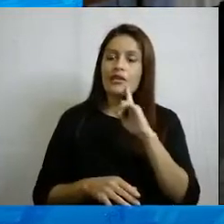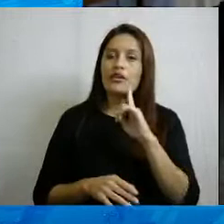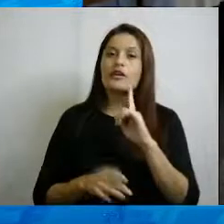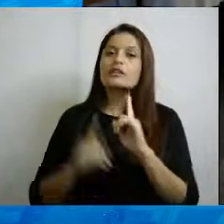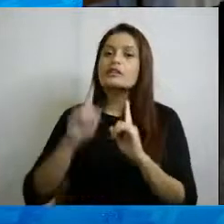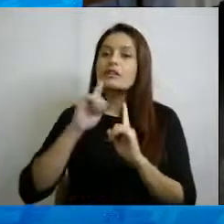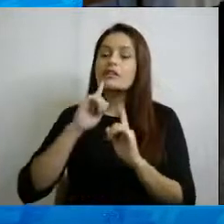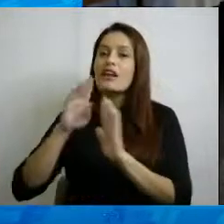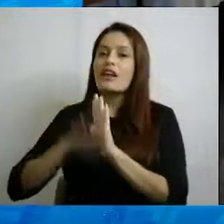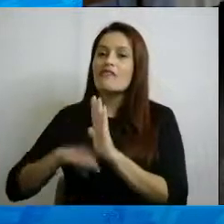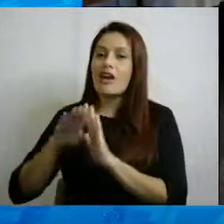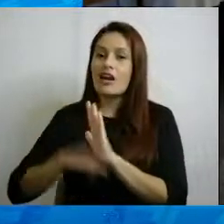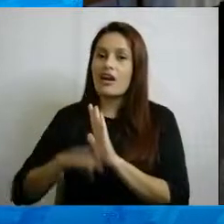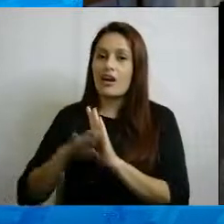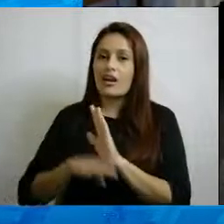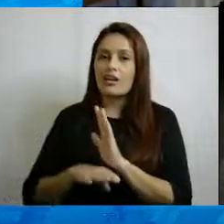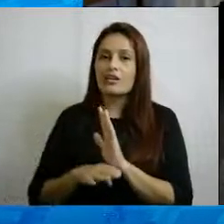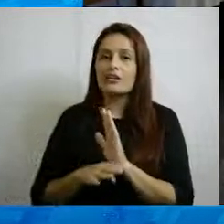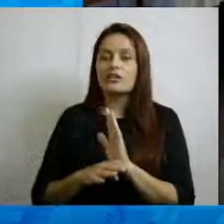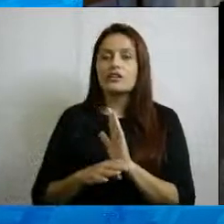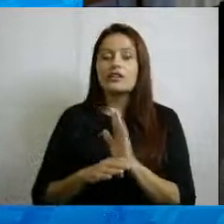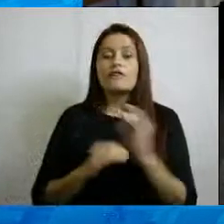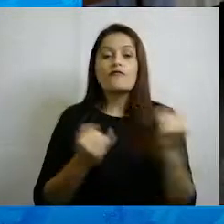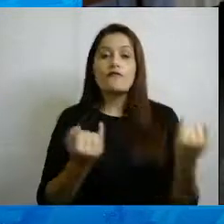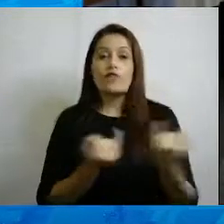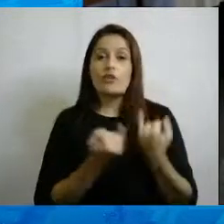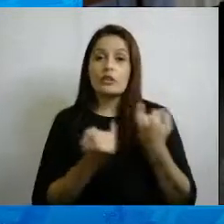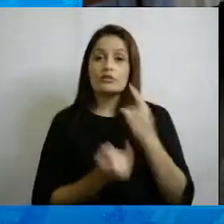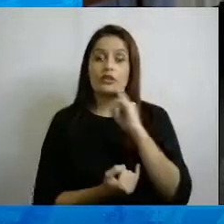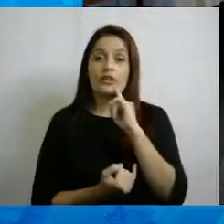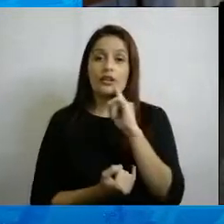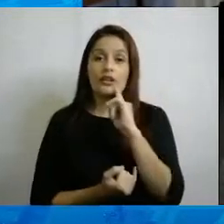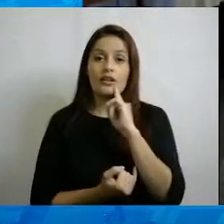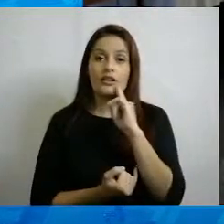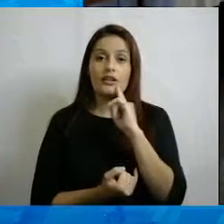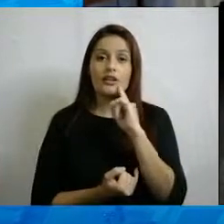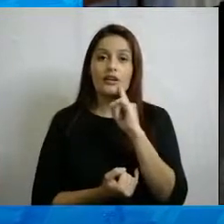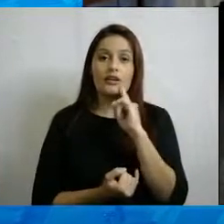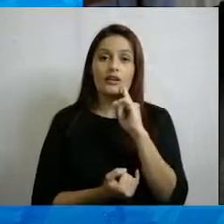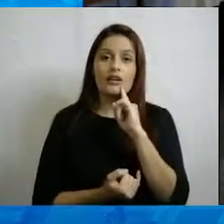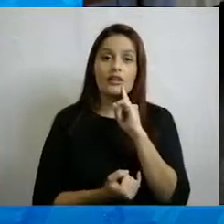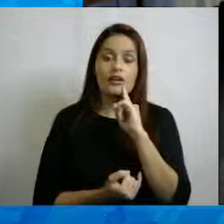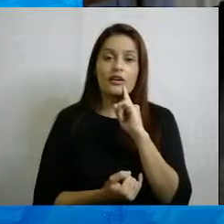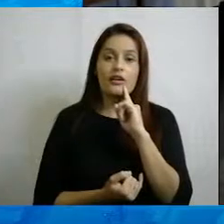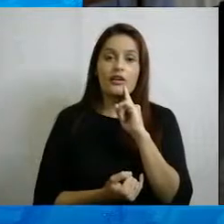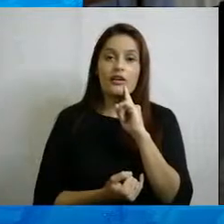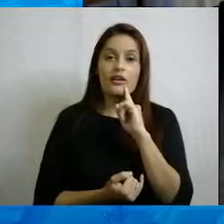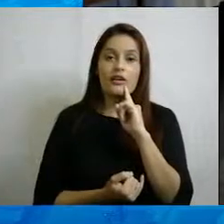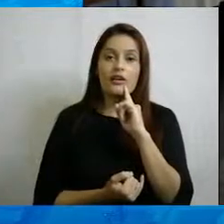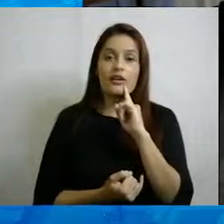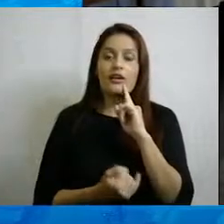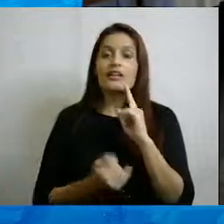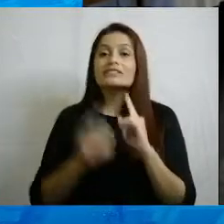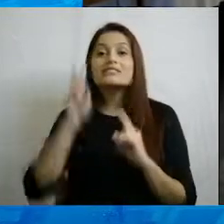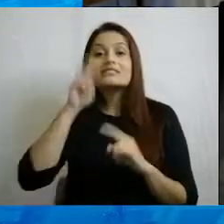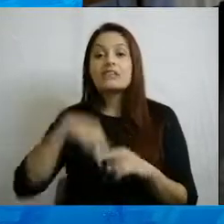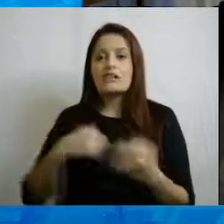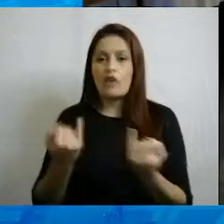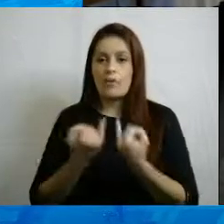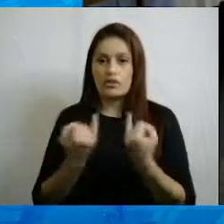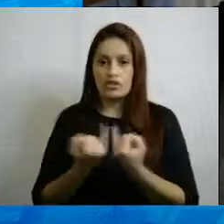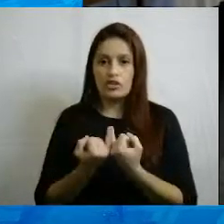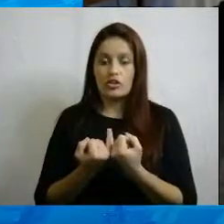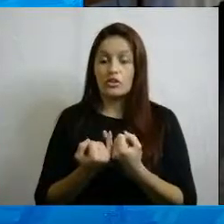rebaja en circunstancias que la información que tenemos incluso se pueda compartir para que ustedes tengan esos antecedentes. Y de